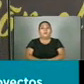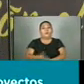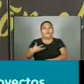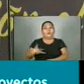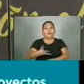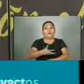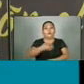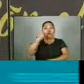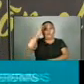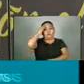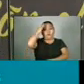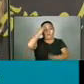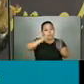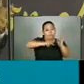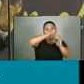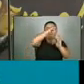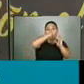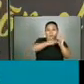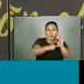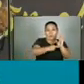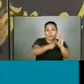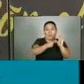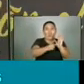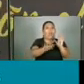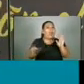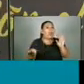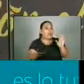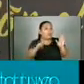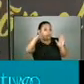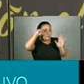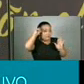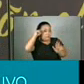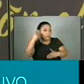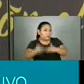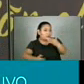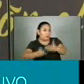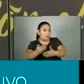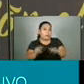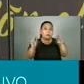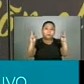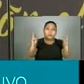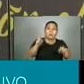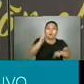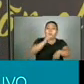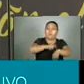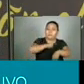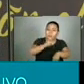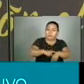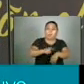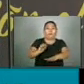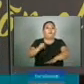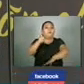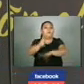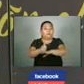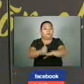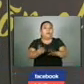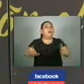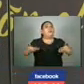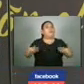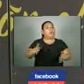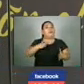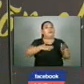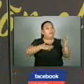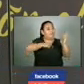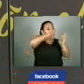llamamos la parte adjetiva, o sea, la parte procedimental, que tiene que ver más con plazos y procedimientos que se dan en el